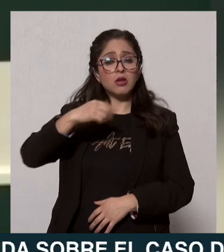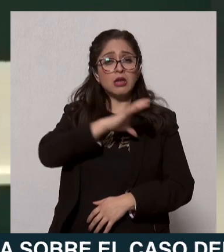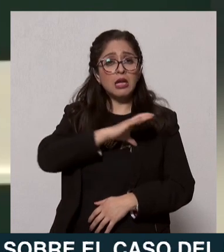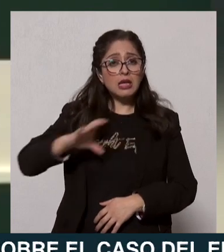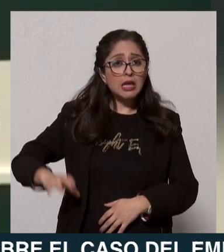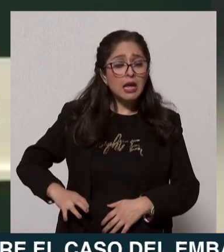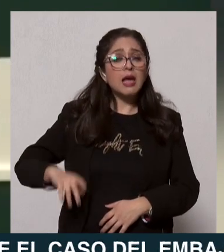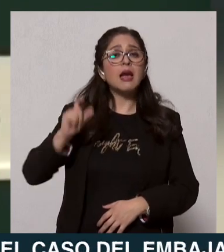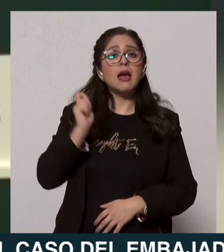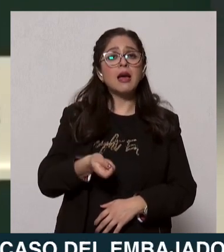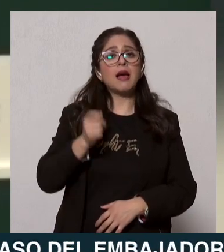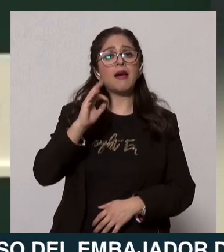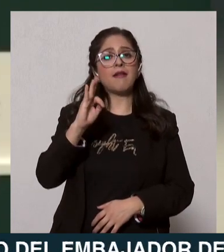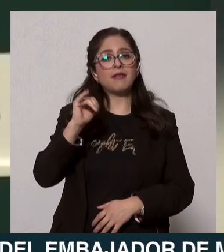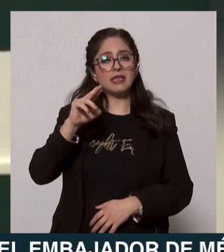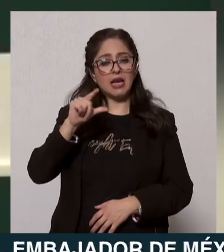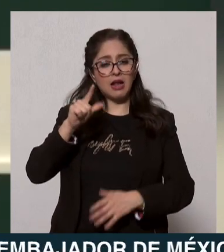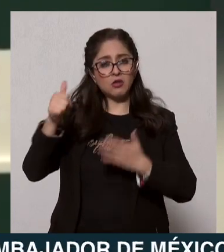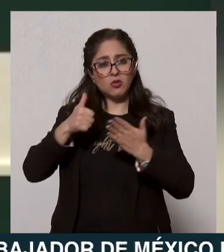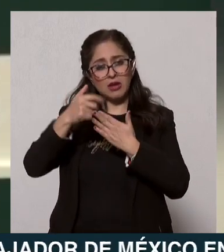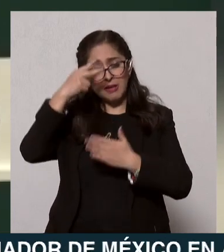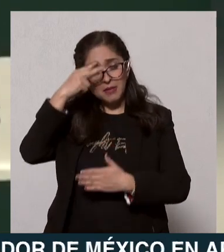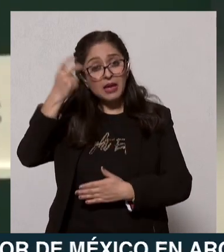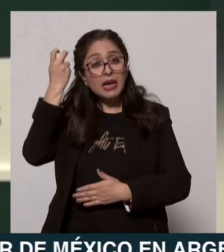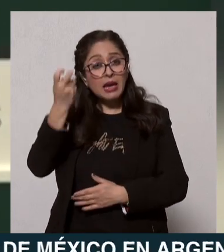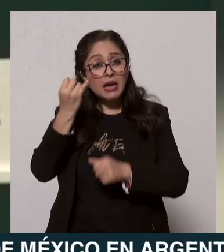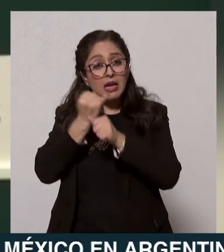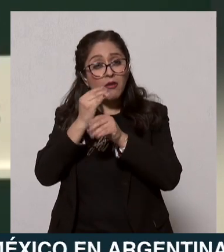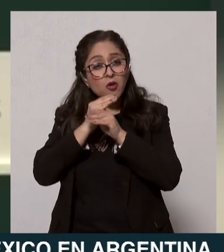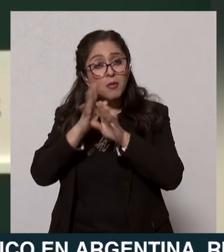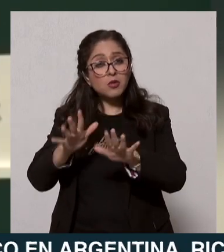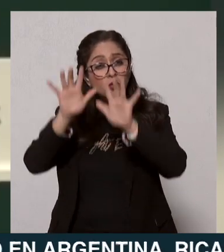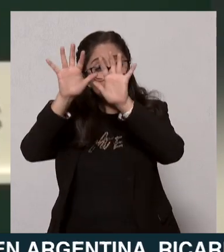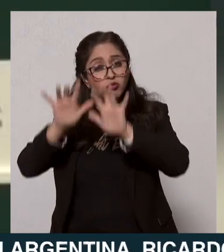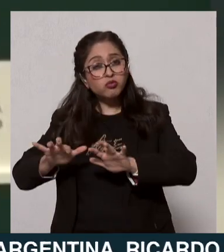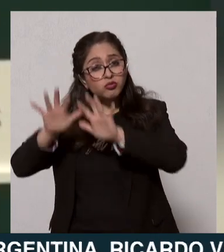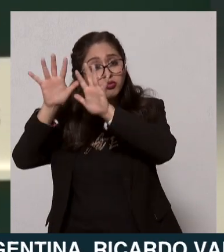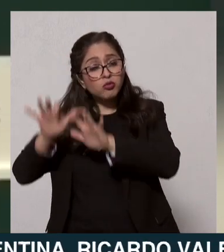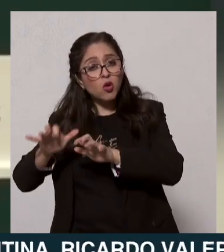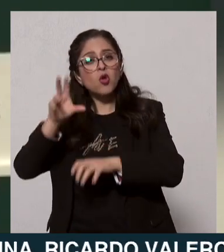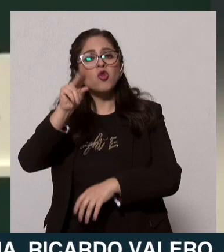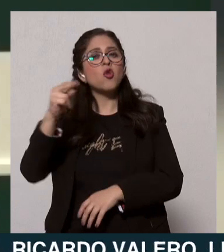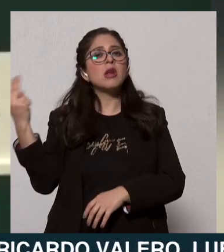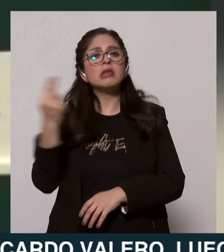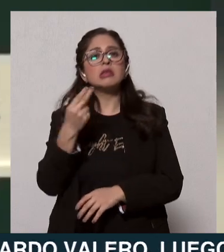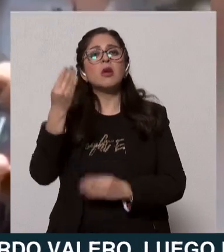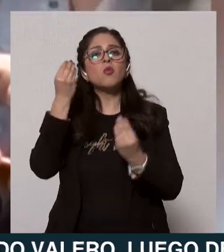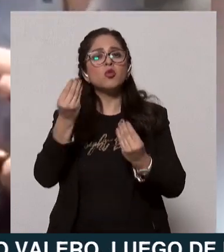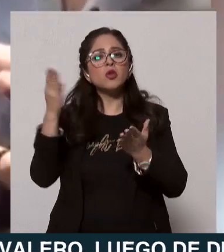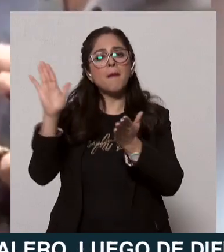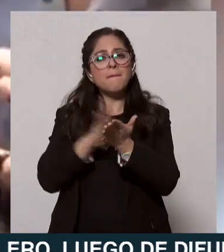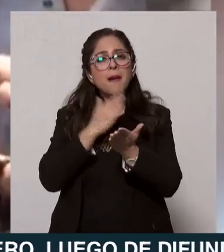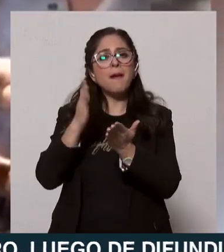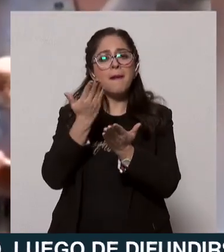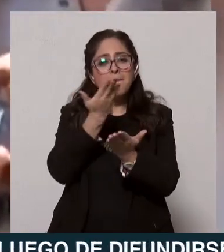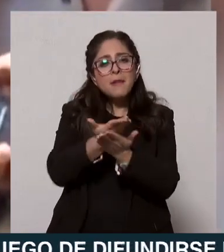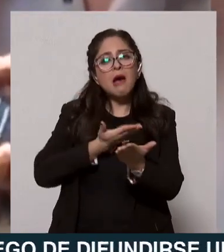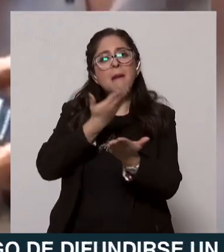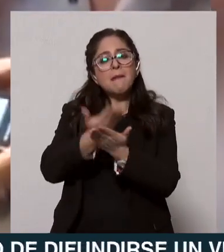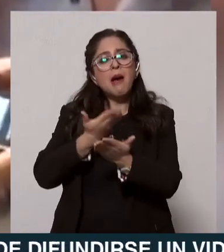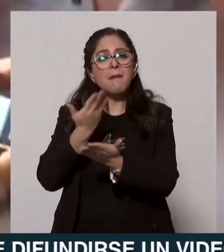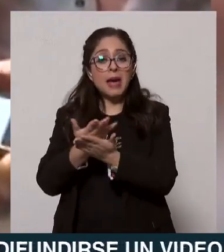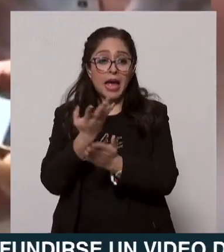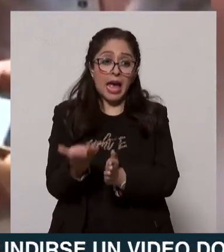Ciudad de México, y esa digitalización va a permitir que no tengamos un papeleo. Esa es otra diferencia de una procuraduría